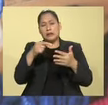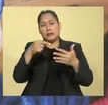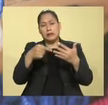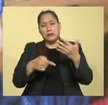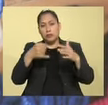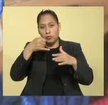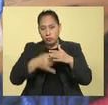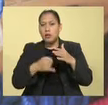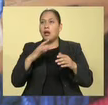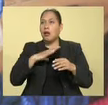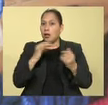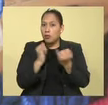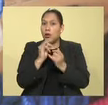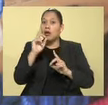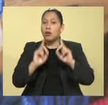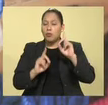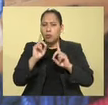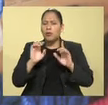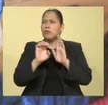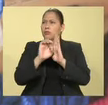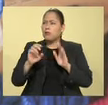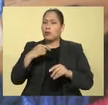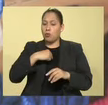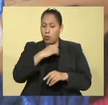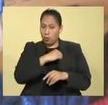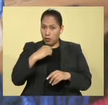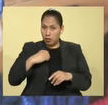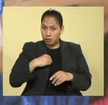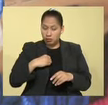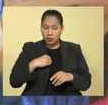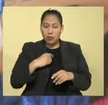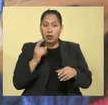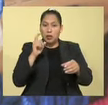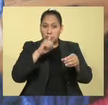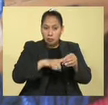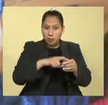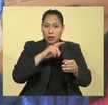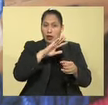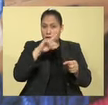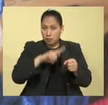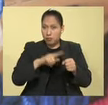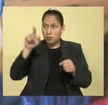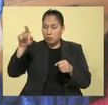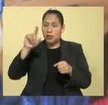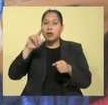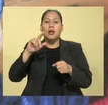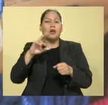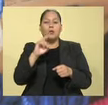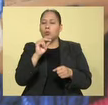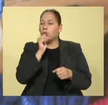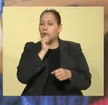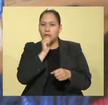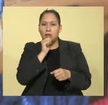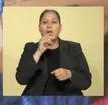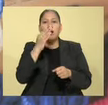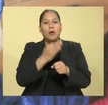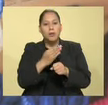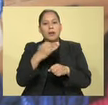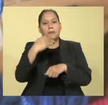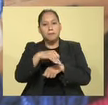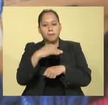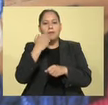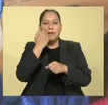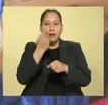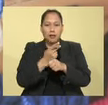surgieron dudas también que si es registrar las mascotas no es obligatorio ahorita es voluntario y es ante